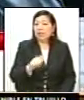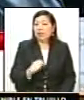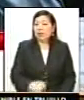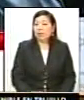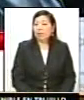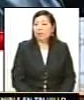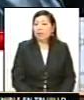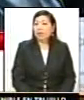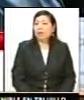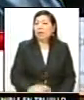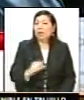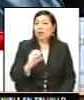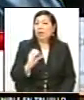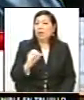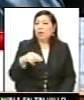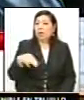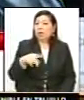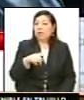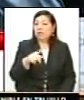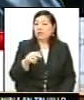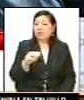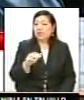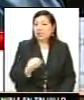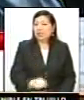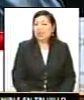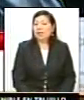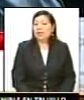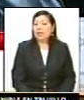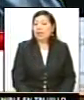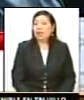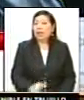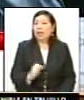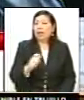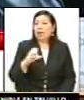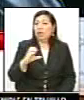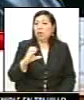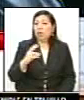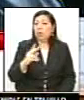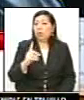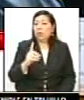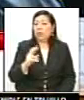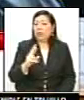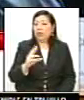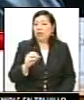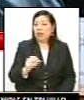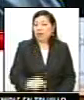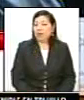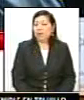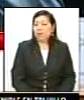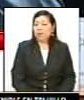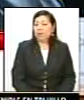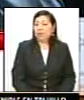Luis Adalberto González Carrión, Berta Alegría Gronet Escudero, José Manuel Granados Luna,